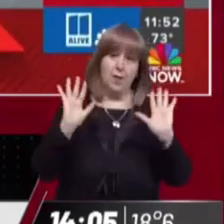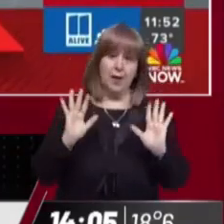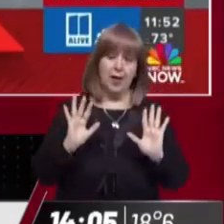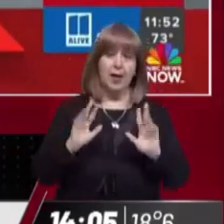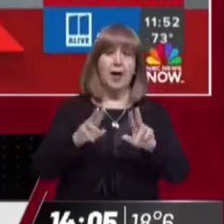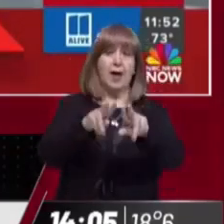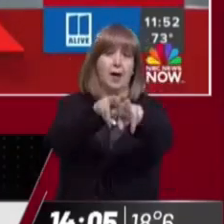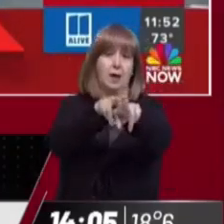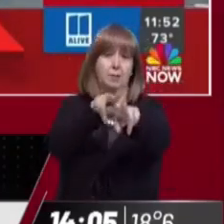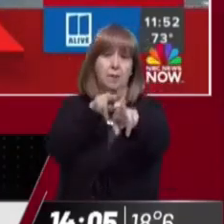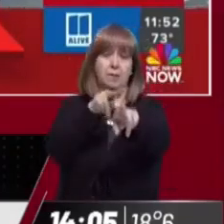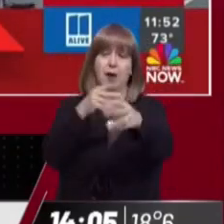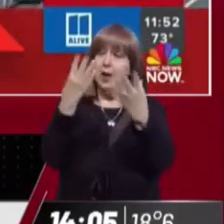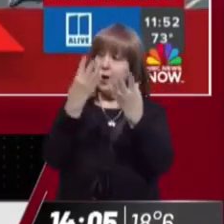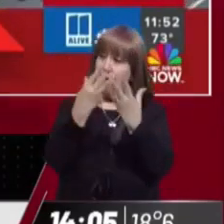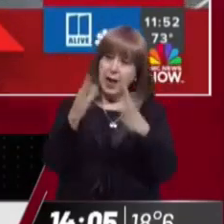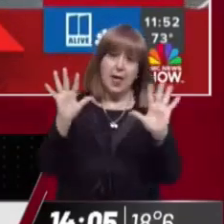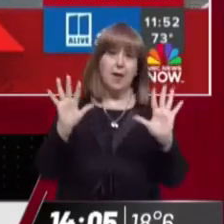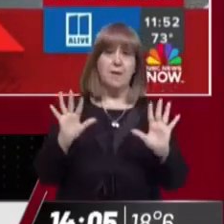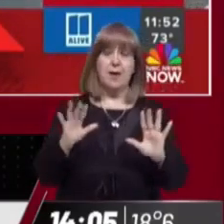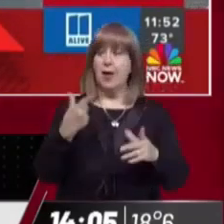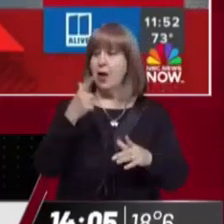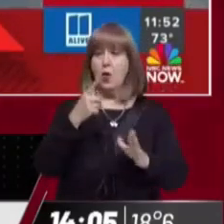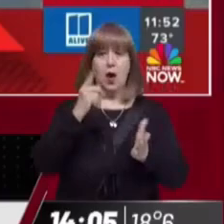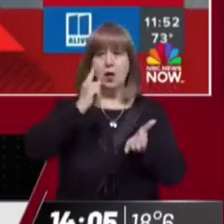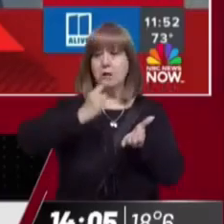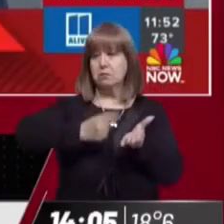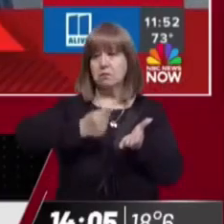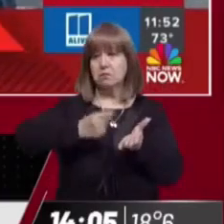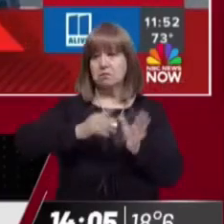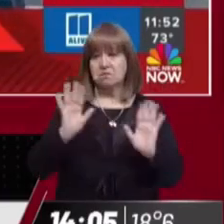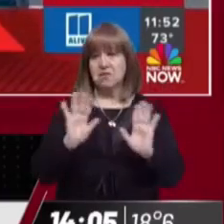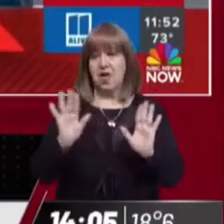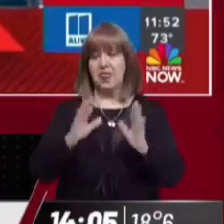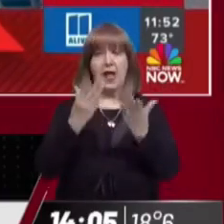aquí digamos desgraciadamente son muy